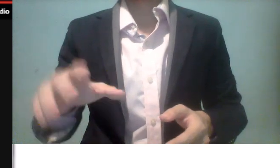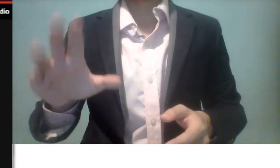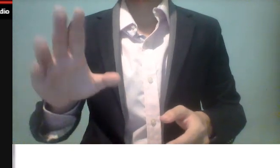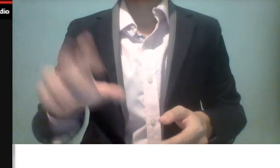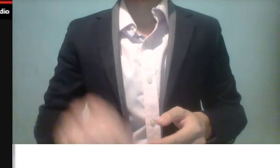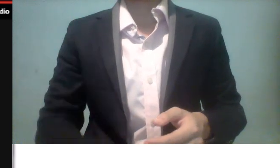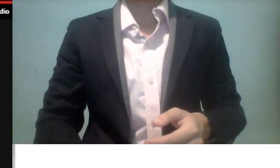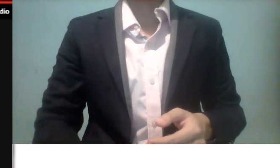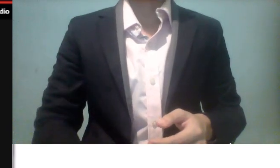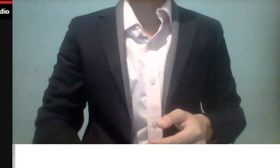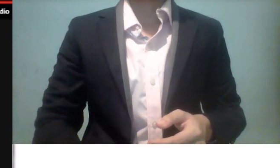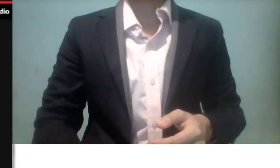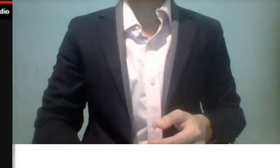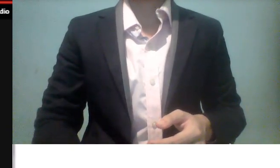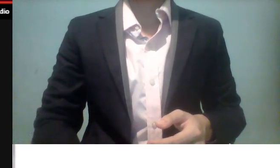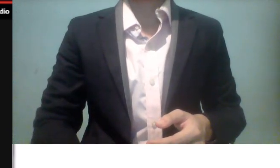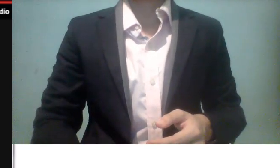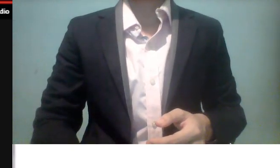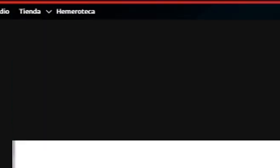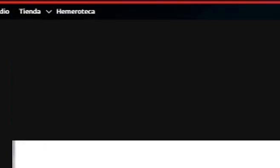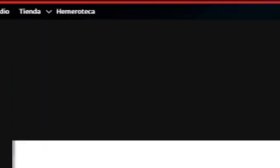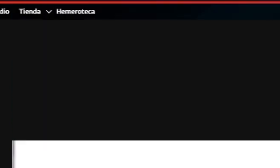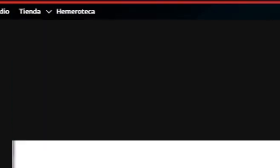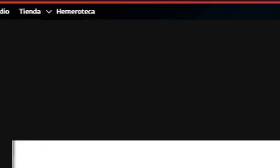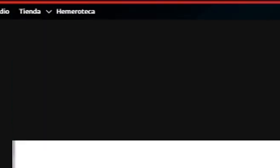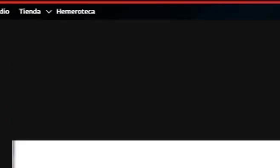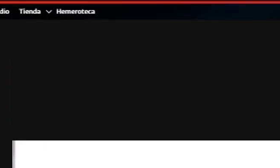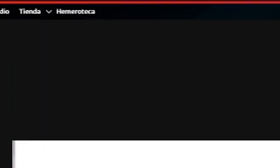veremos muy pronto y hasta la próxima ¡Gracias! ¡Gracias! ¡Gracias!